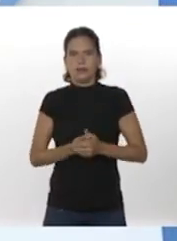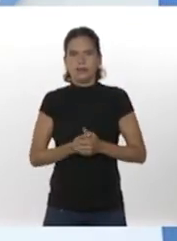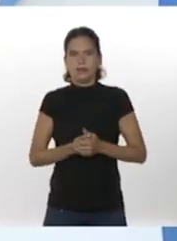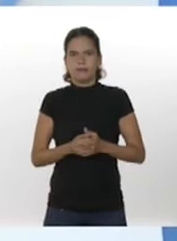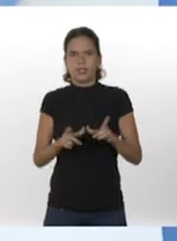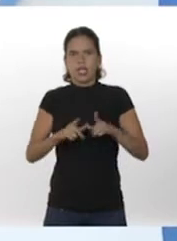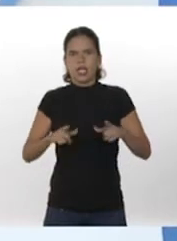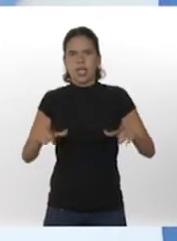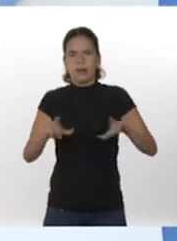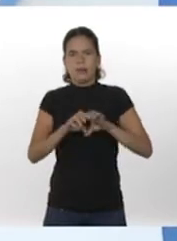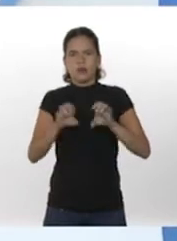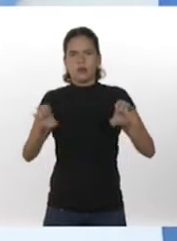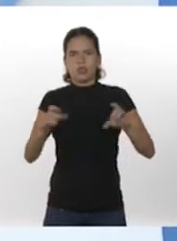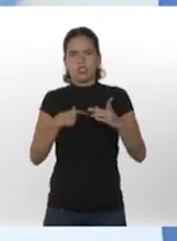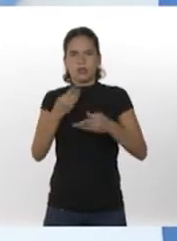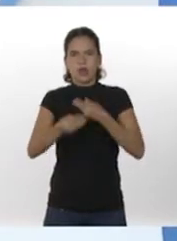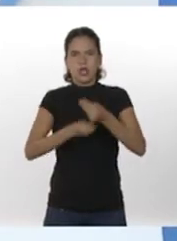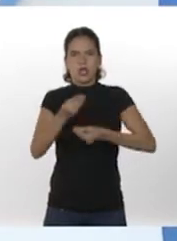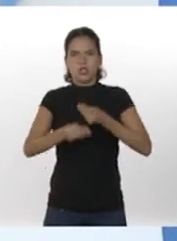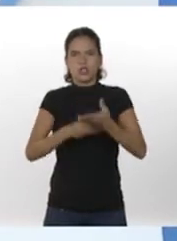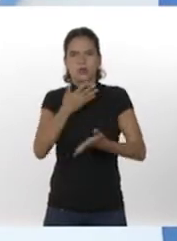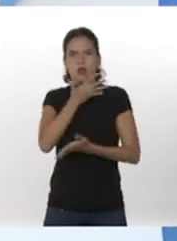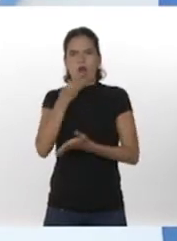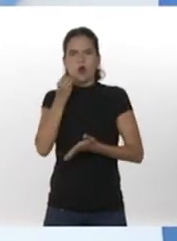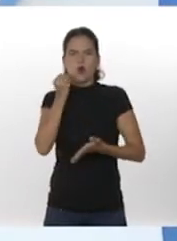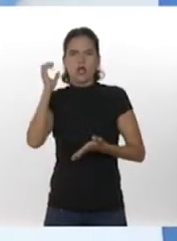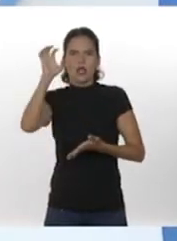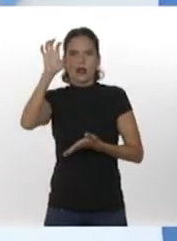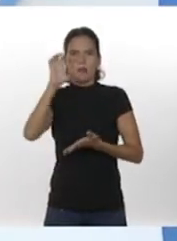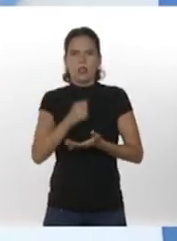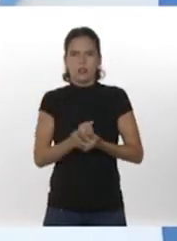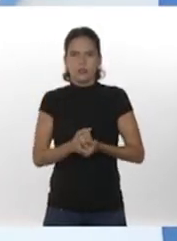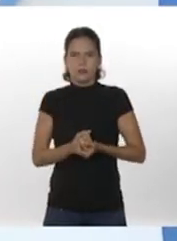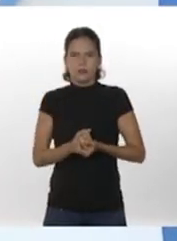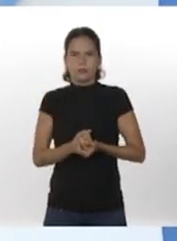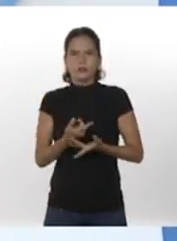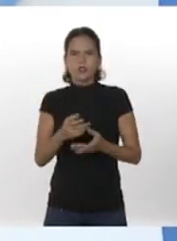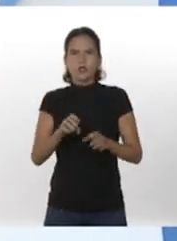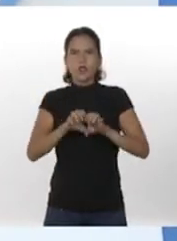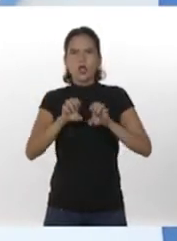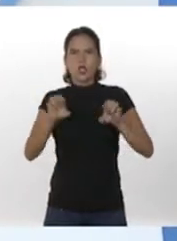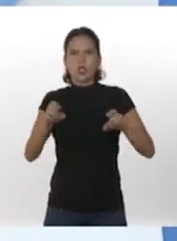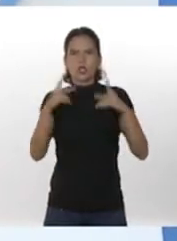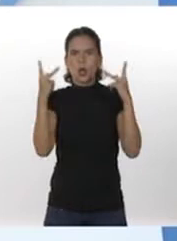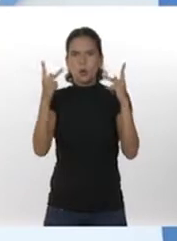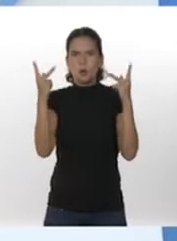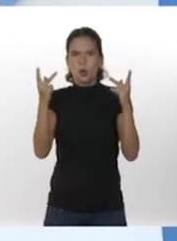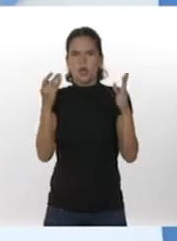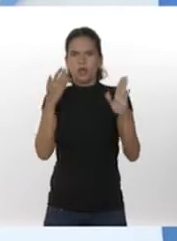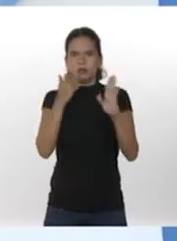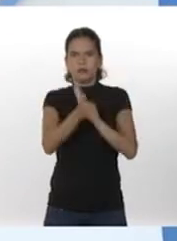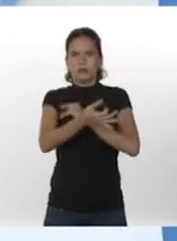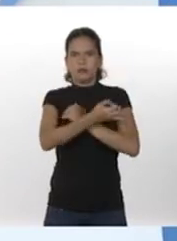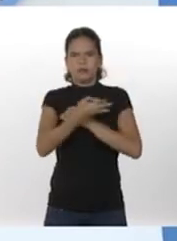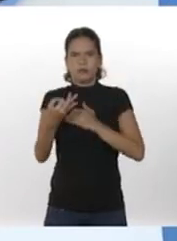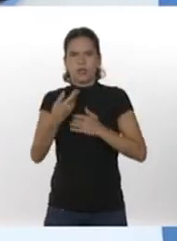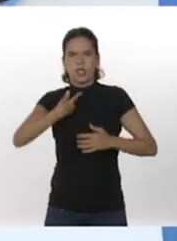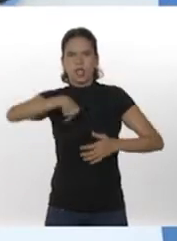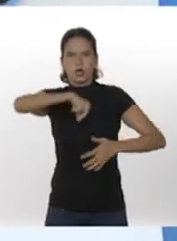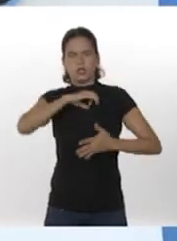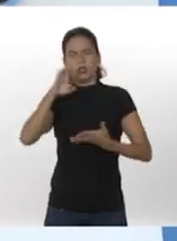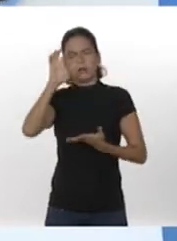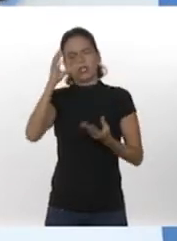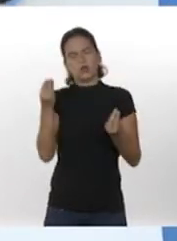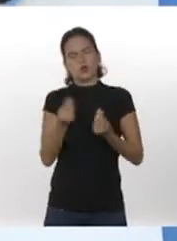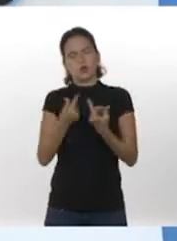Escuela, espacio educativo dedicado a los jóvenes y adolescentes de la patria, cumpliendo con la educación pública, gratuita y de calidad en nuestro país. A mi